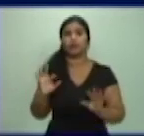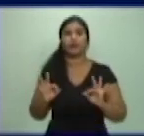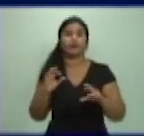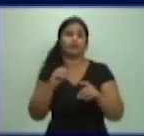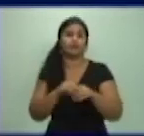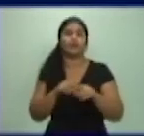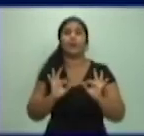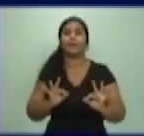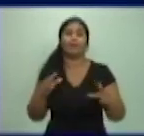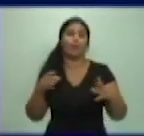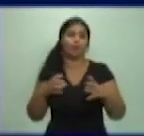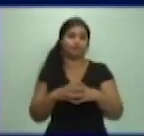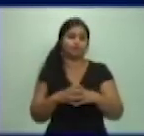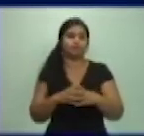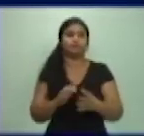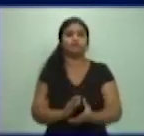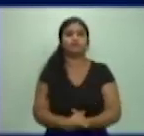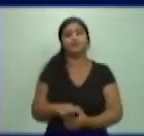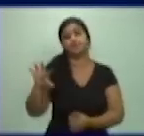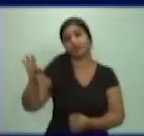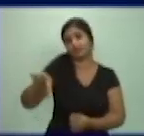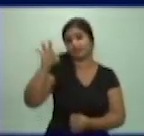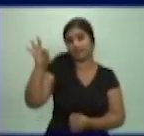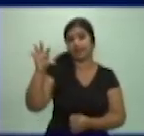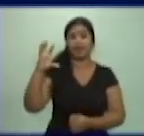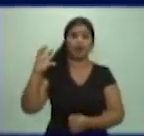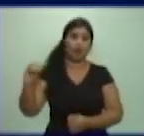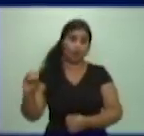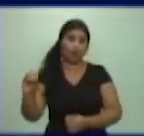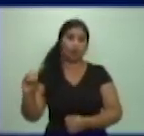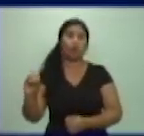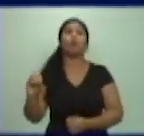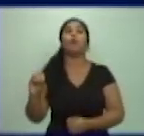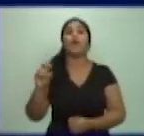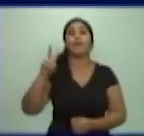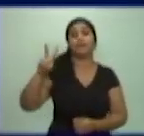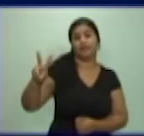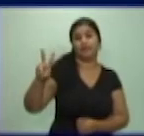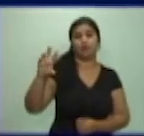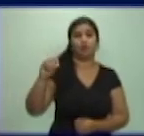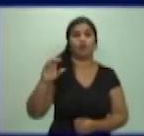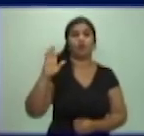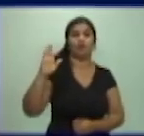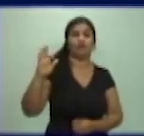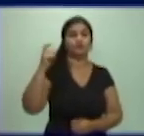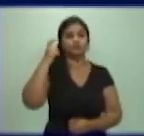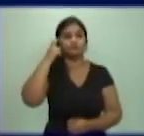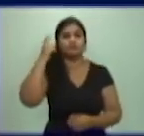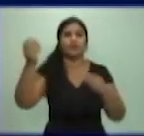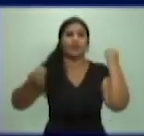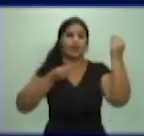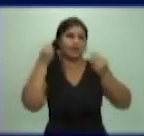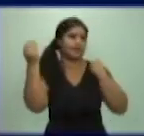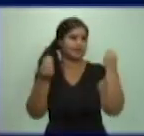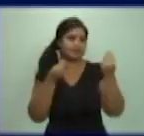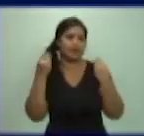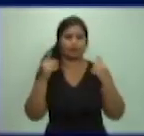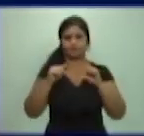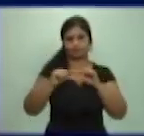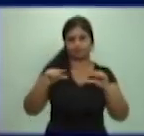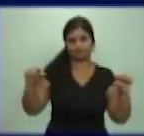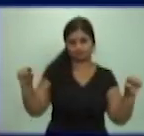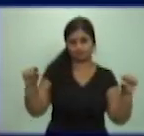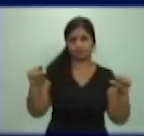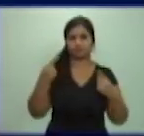este contenido, desde extraerla hasta determinar verdadero o falso y analizar sintácticamente, incluso